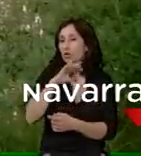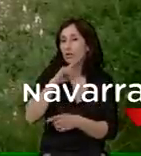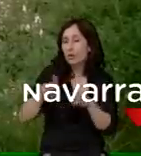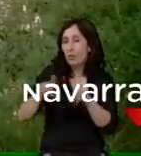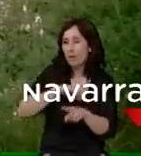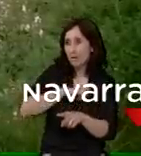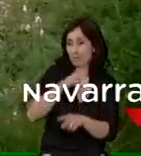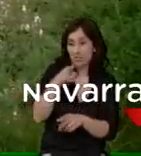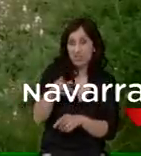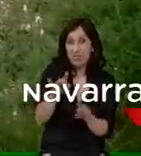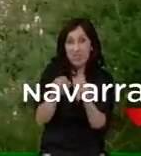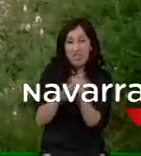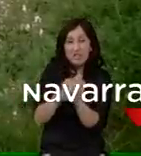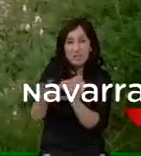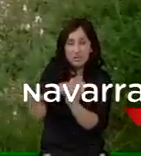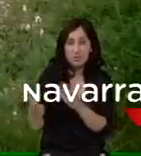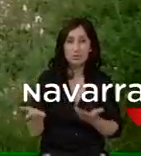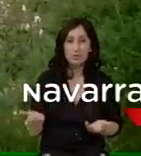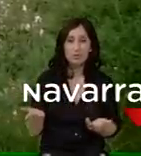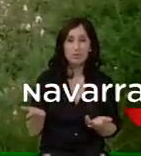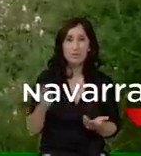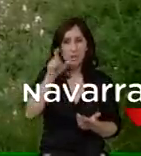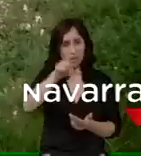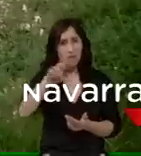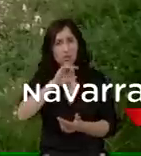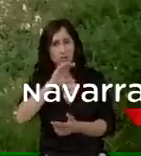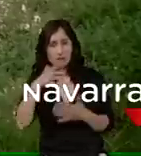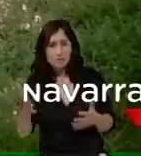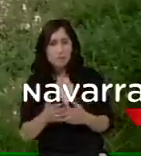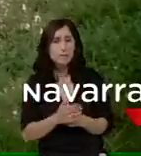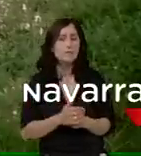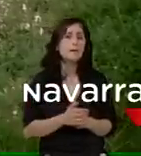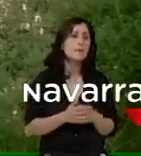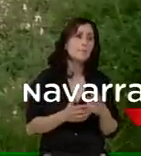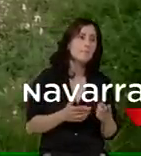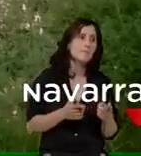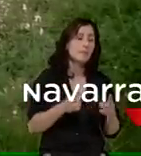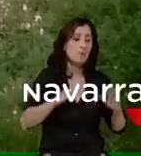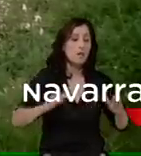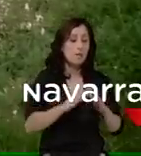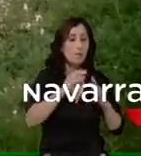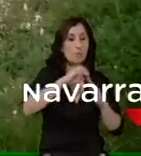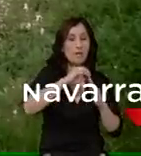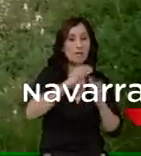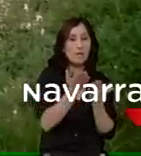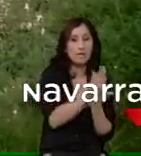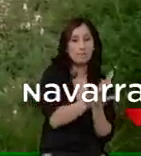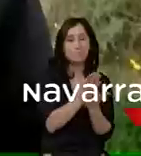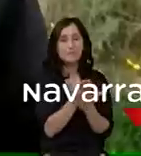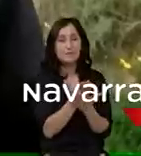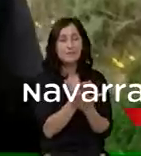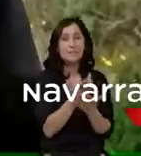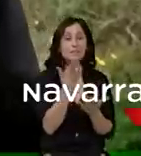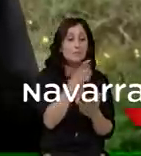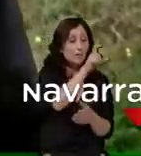final es un desierto, ¿no? Pues son dos formas diferentes de vivir la Bardena. Los que trabajan en la Bardena como